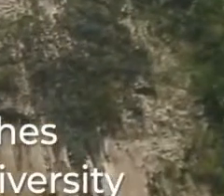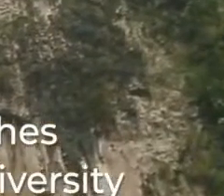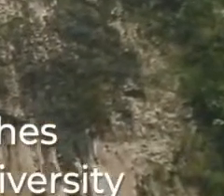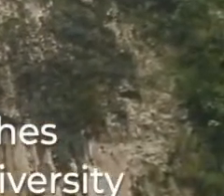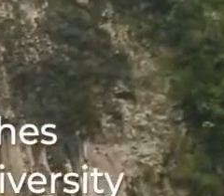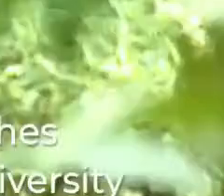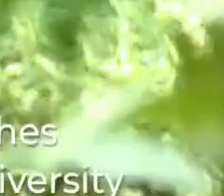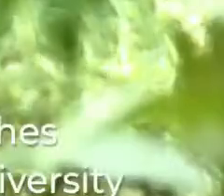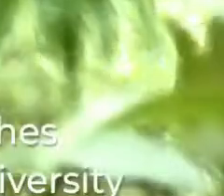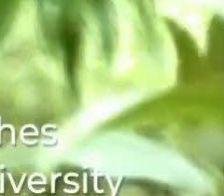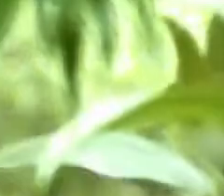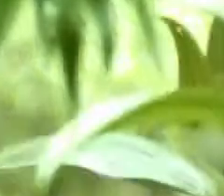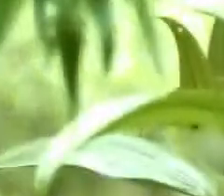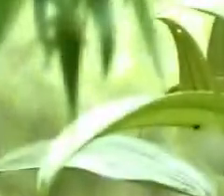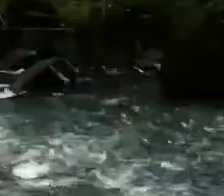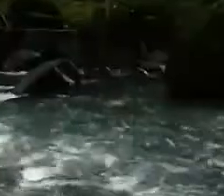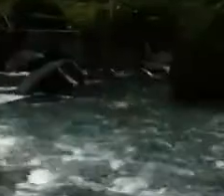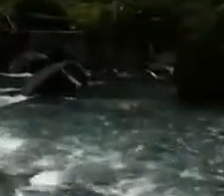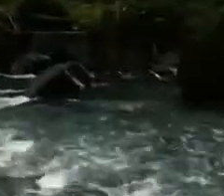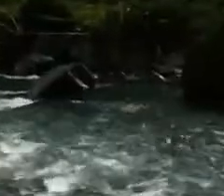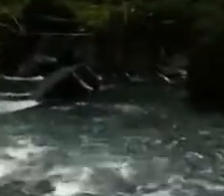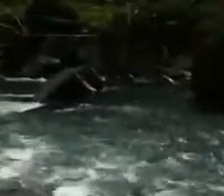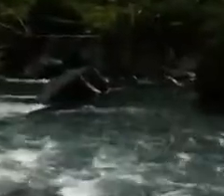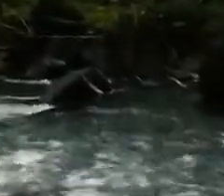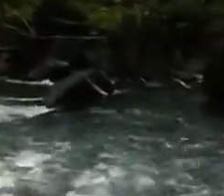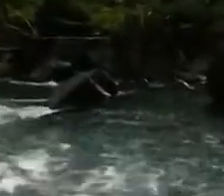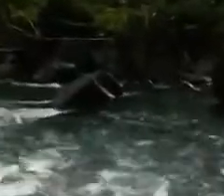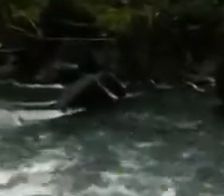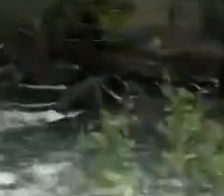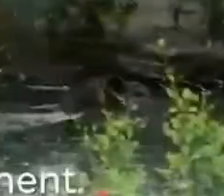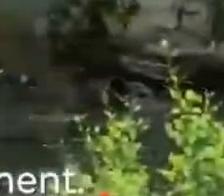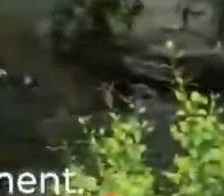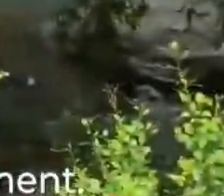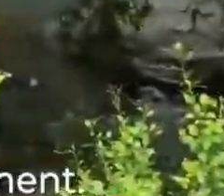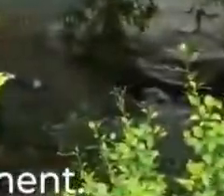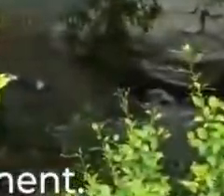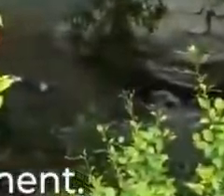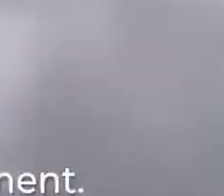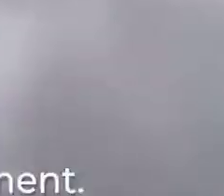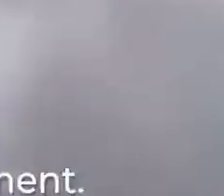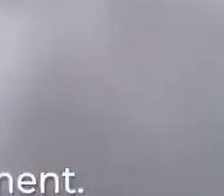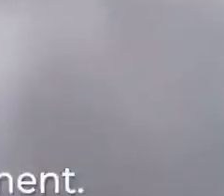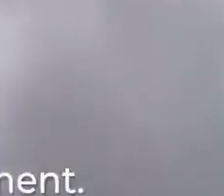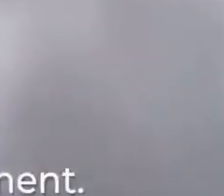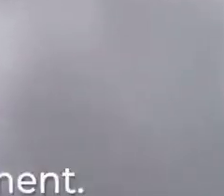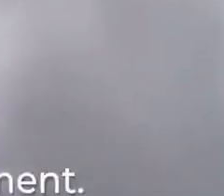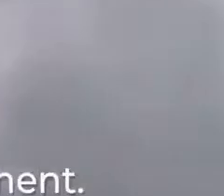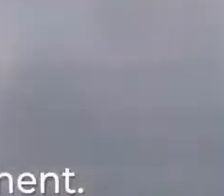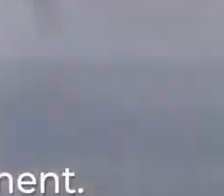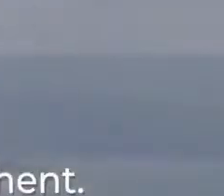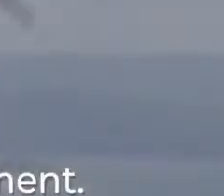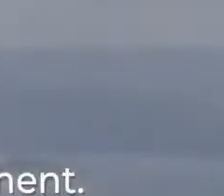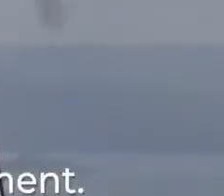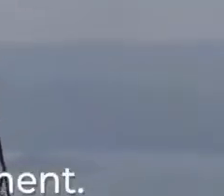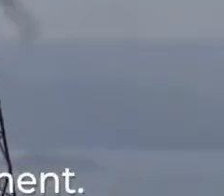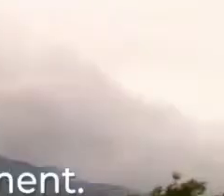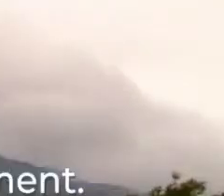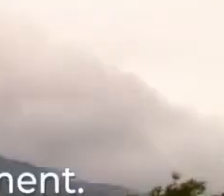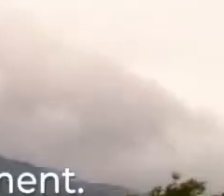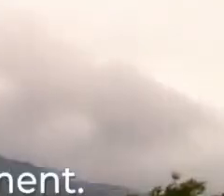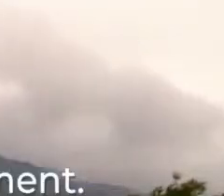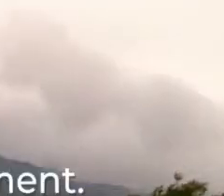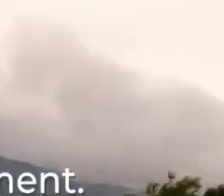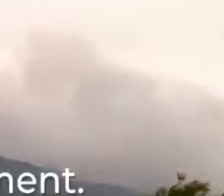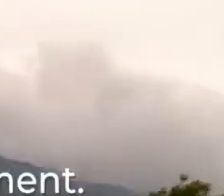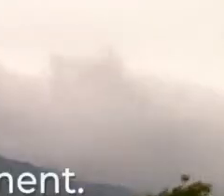el encuentro de gran biodiversidad de especies y manifestaciones culturales, y se destaca por sus esfuerzos de conservación y protección del